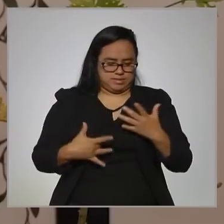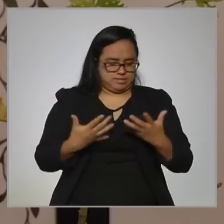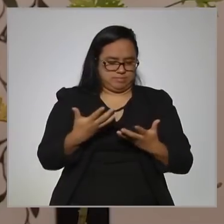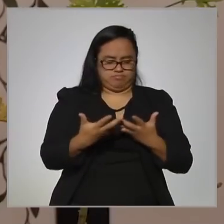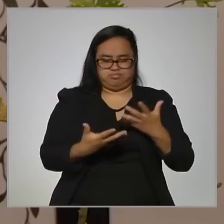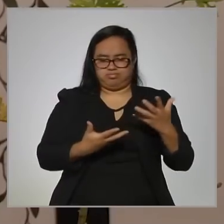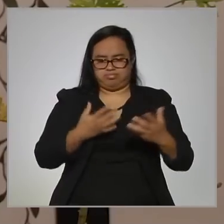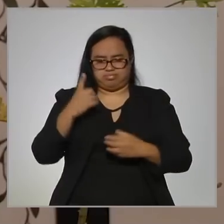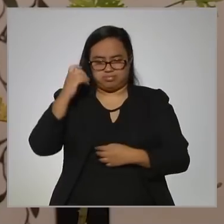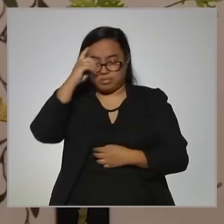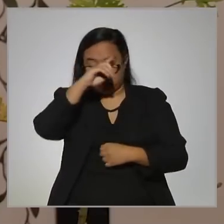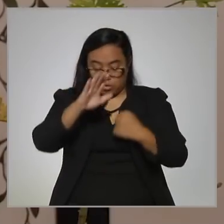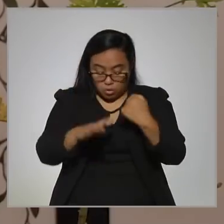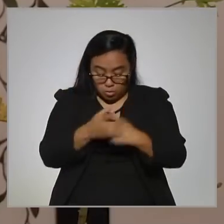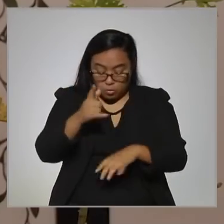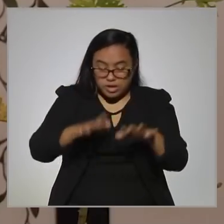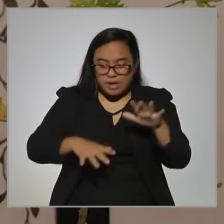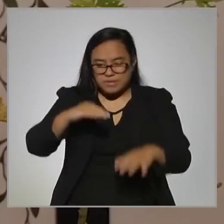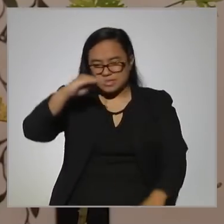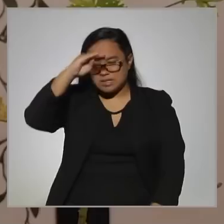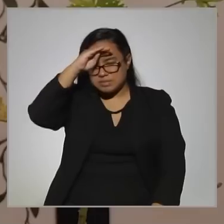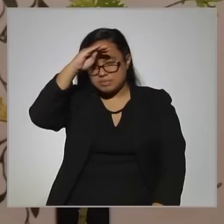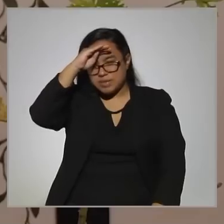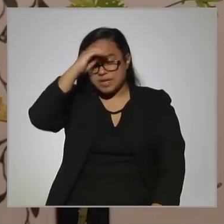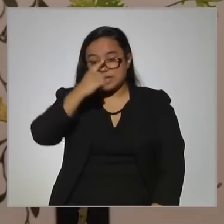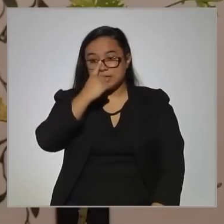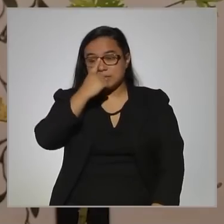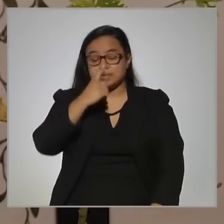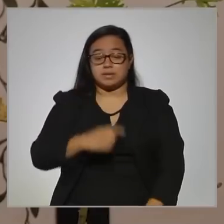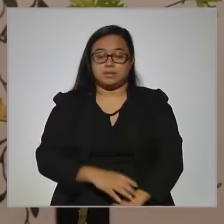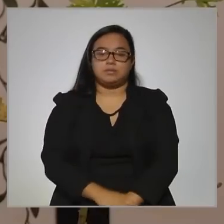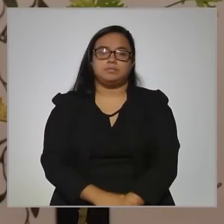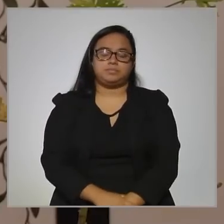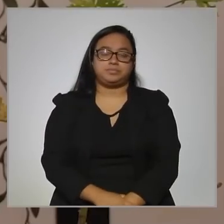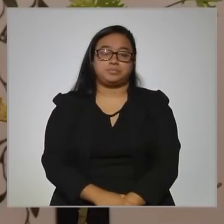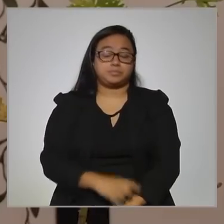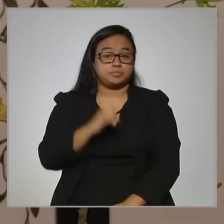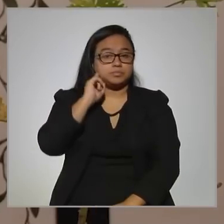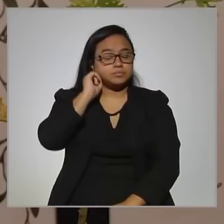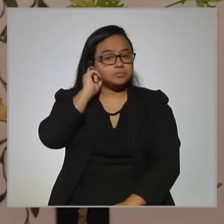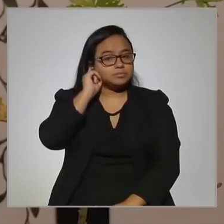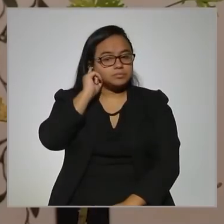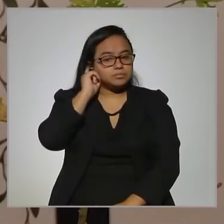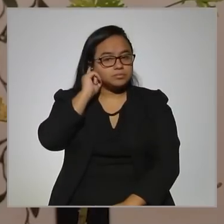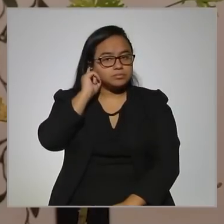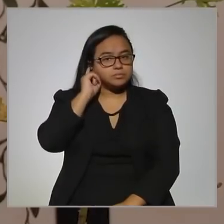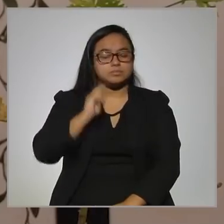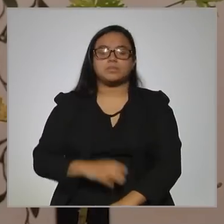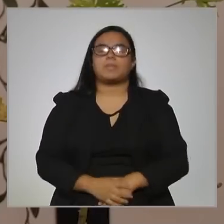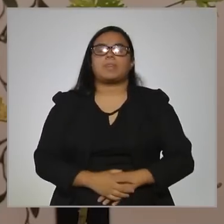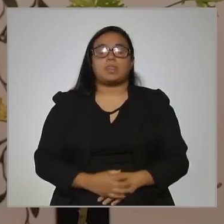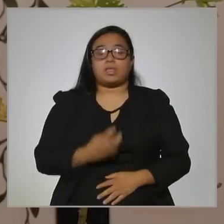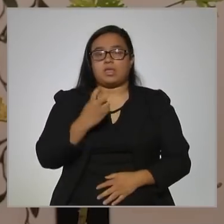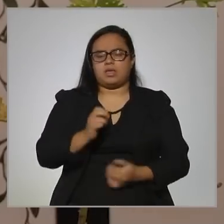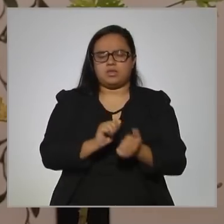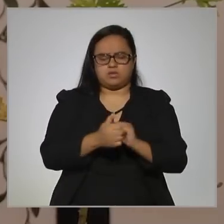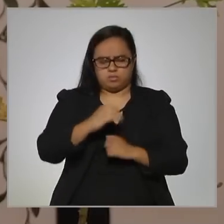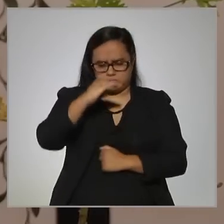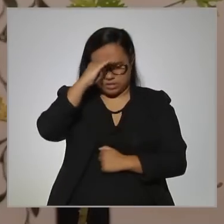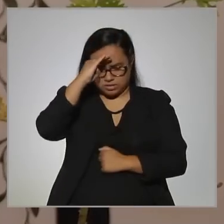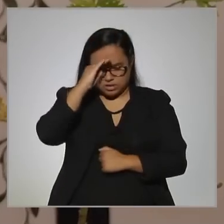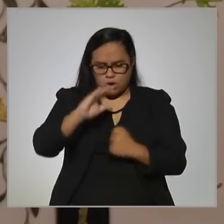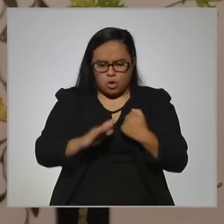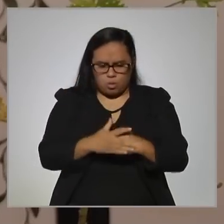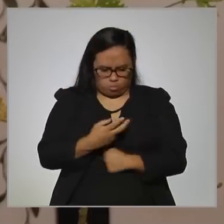encontrados, ¿no? Porque uno no esperaría sentirse de ese modo. Entonces es ahí en donde uno se empieza a preguntar, ¿por qué me